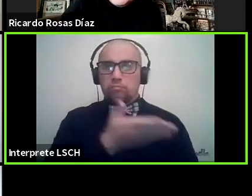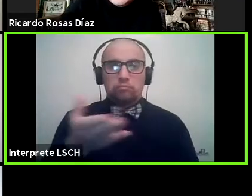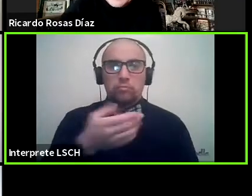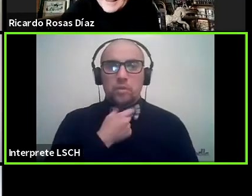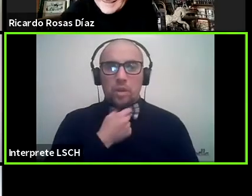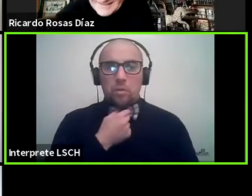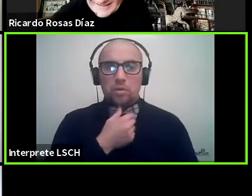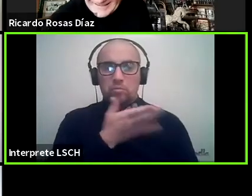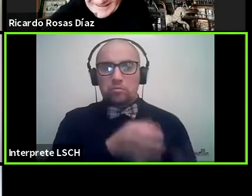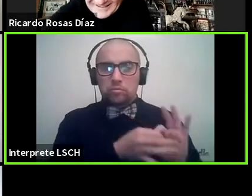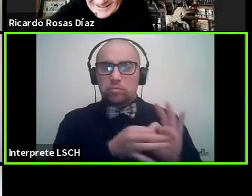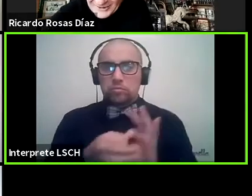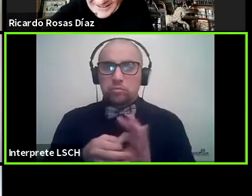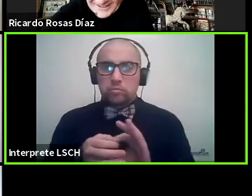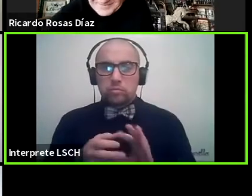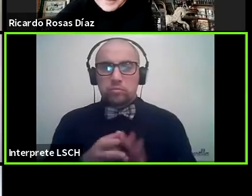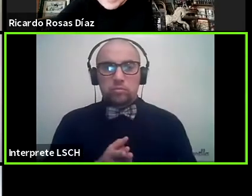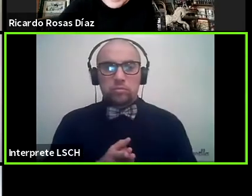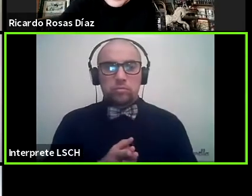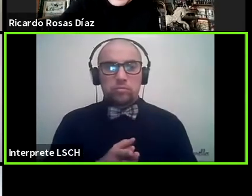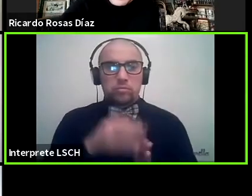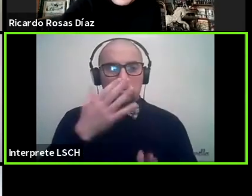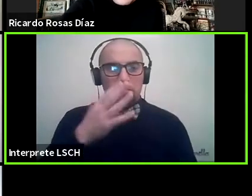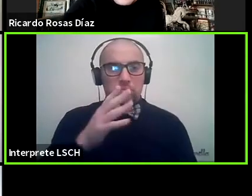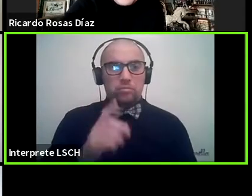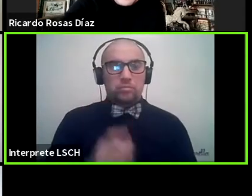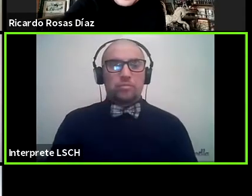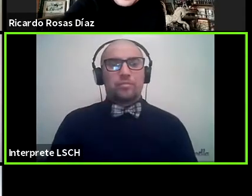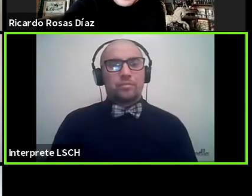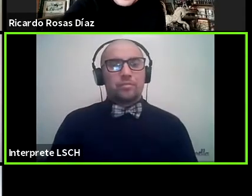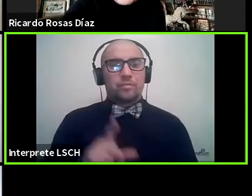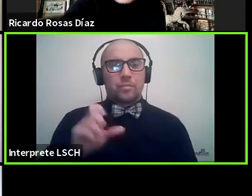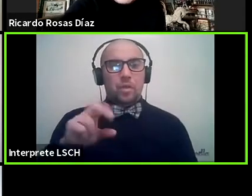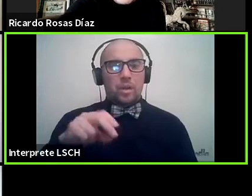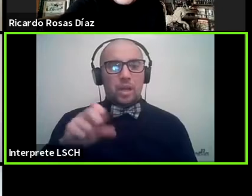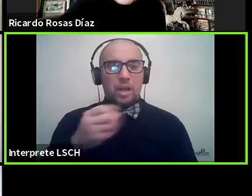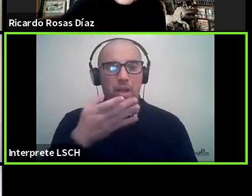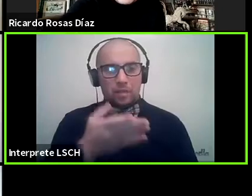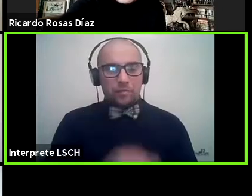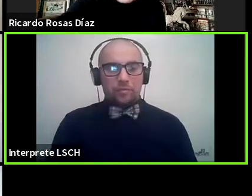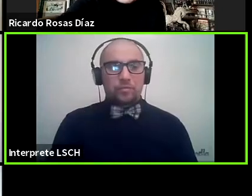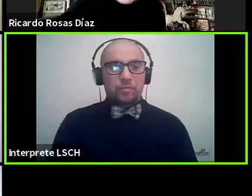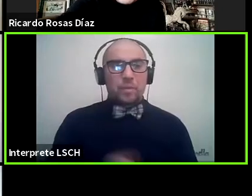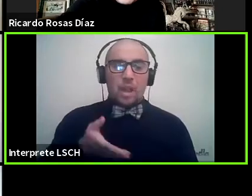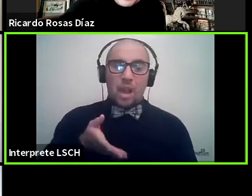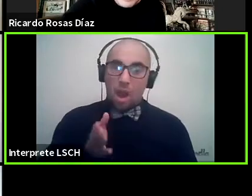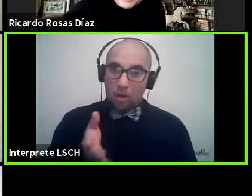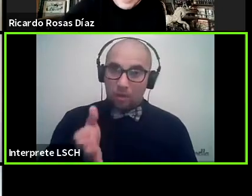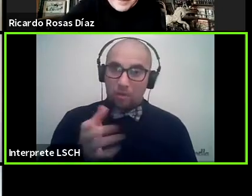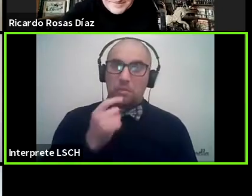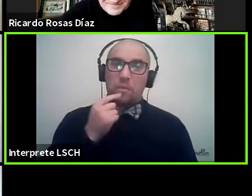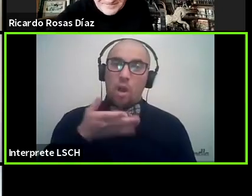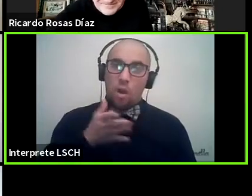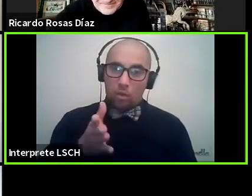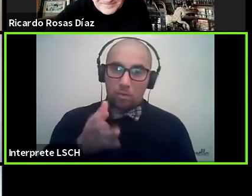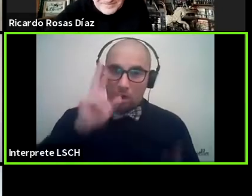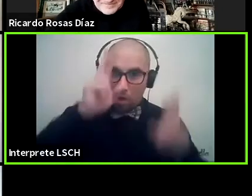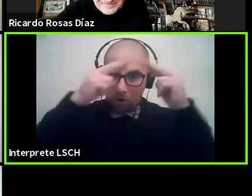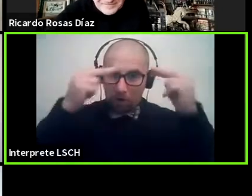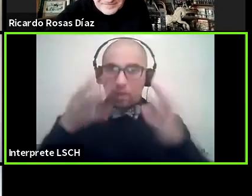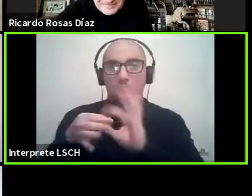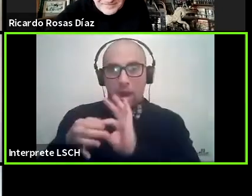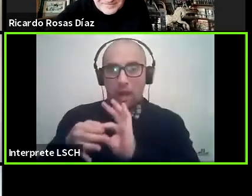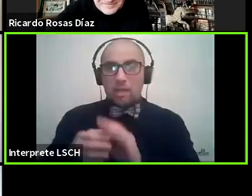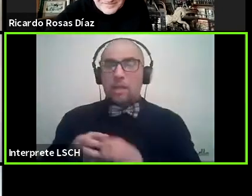con Lorena. Sí, aquí seguimos. Ricardo, justamente,